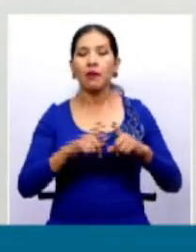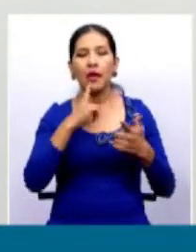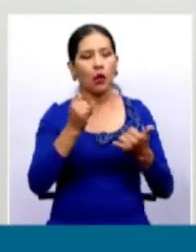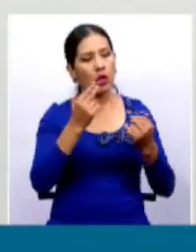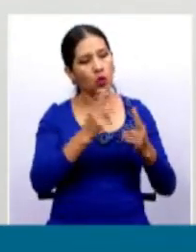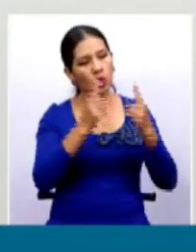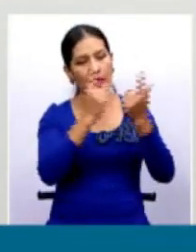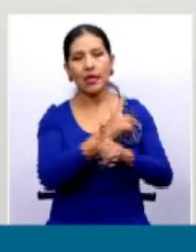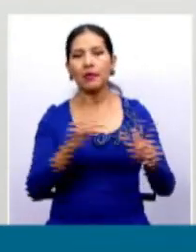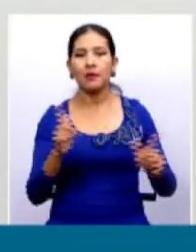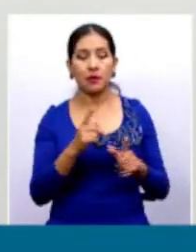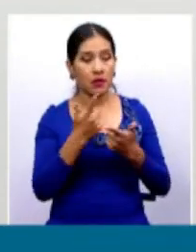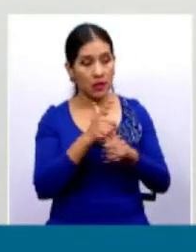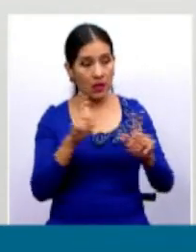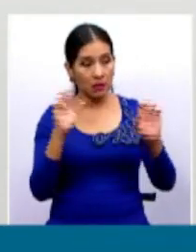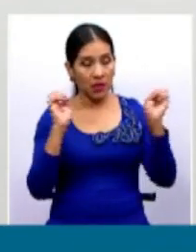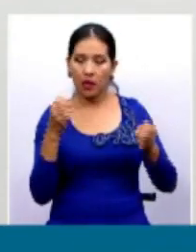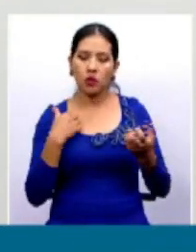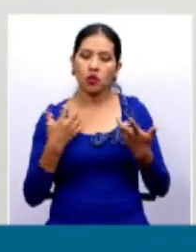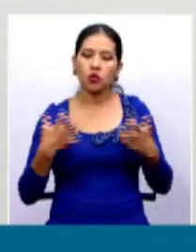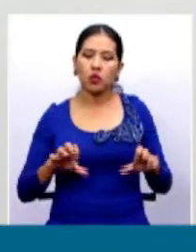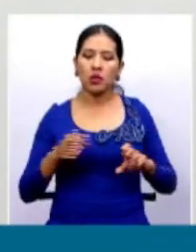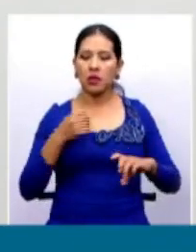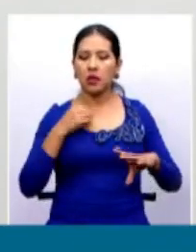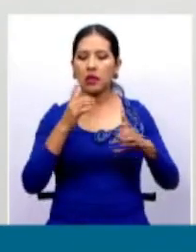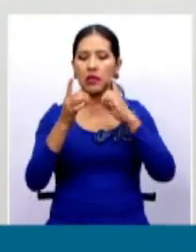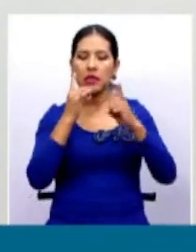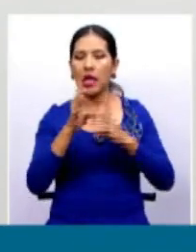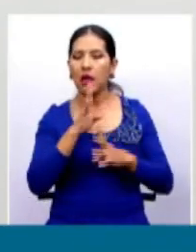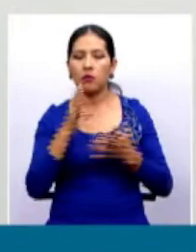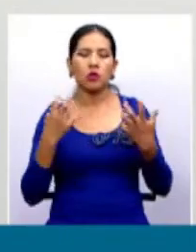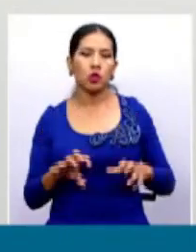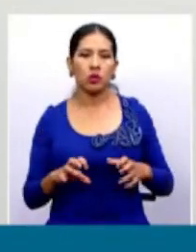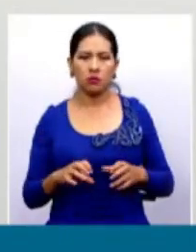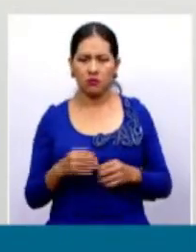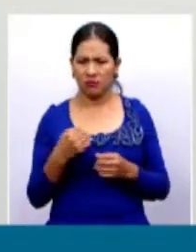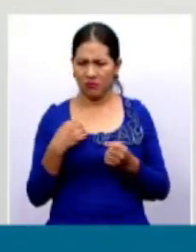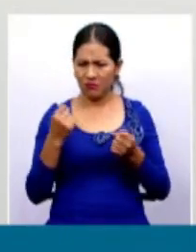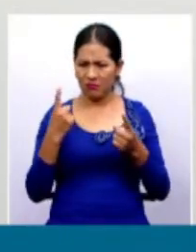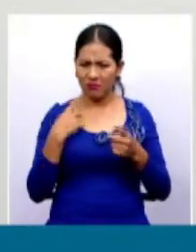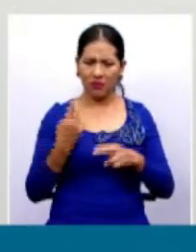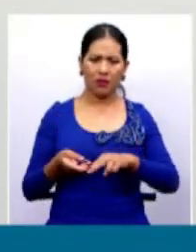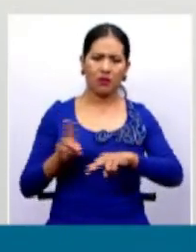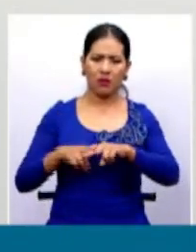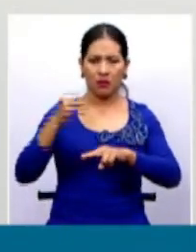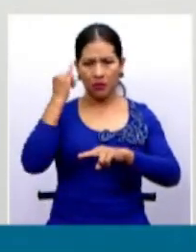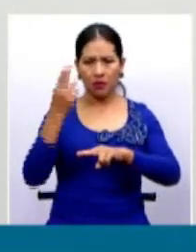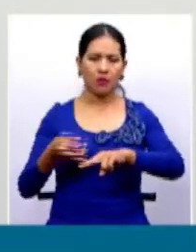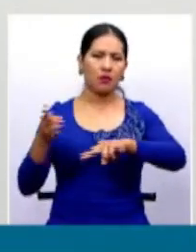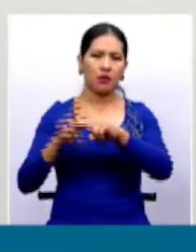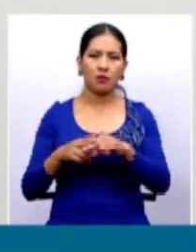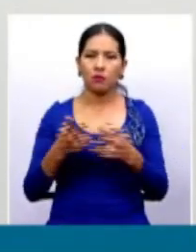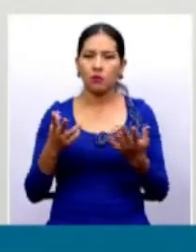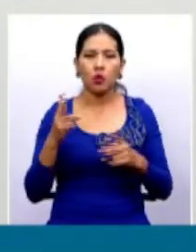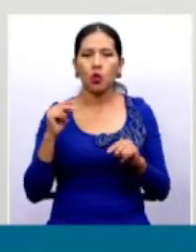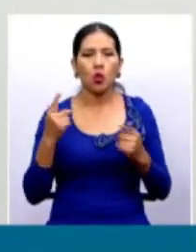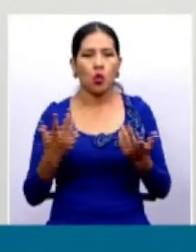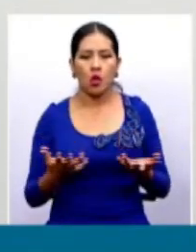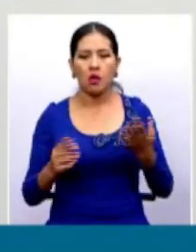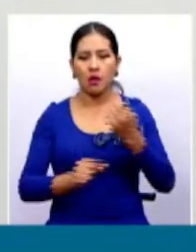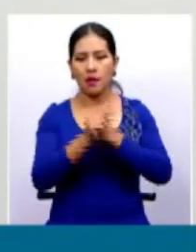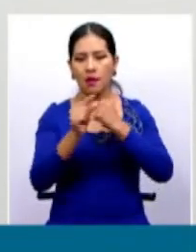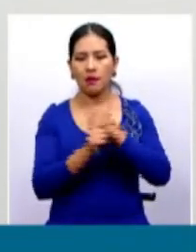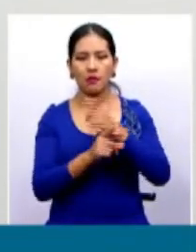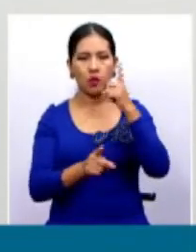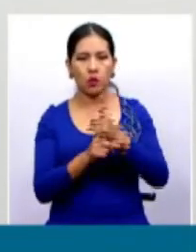Liberación o nada entonces aquí estamos jugando no hay garantía para poder sentarnos a dialogar con